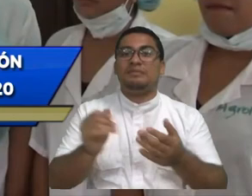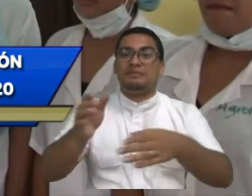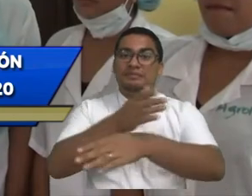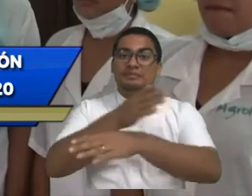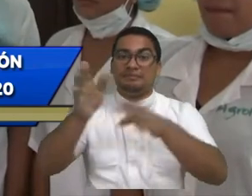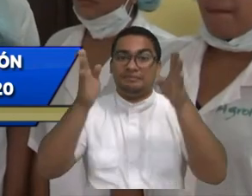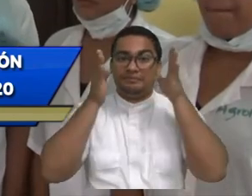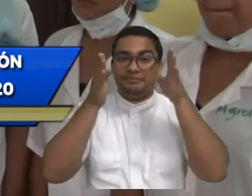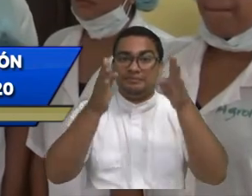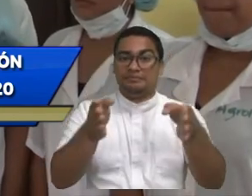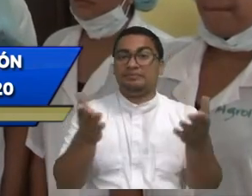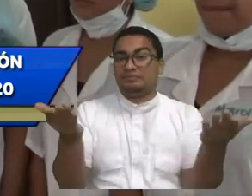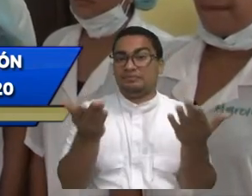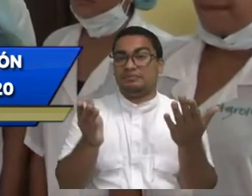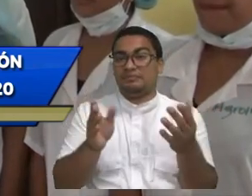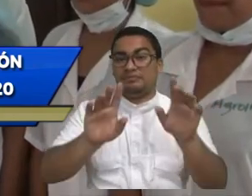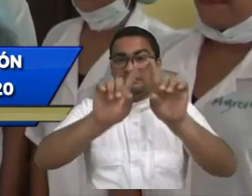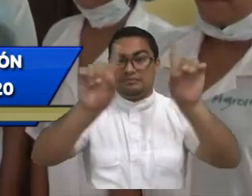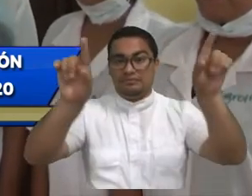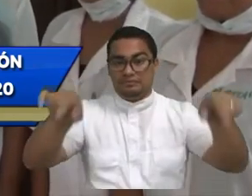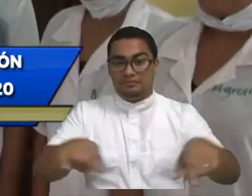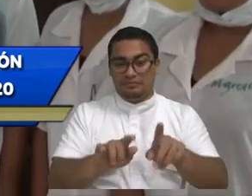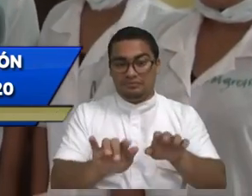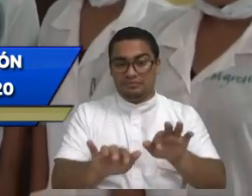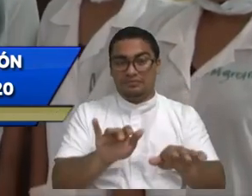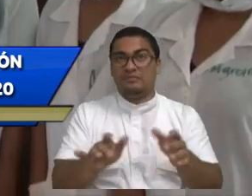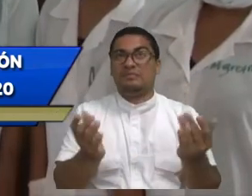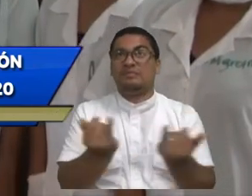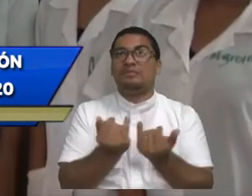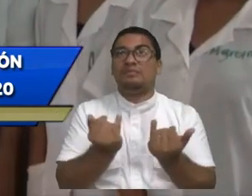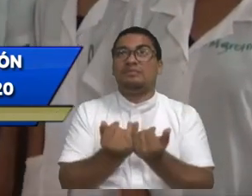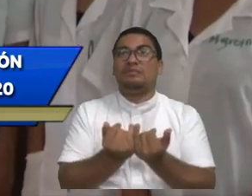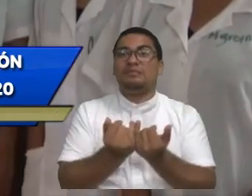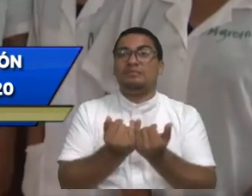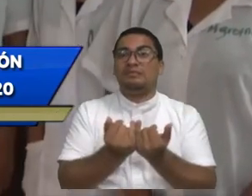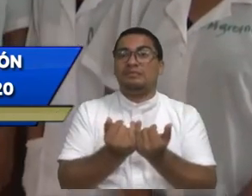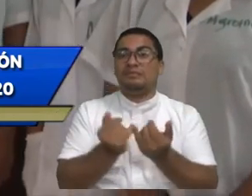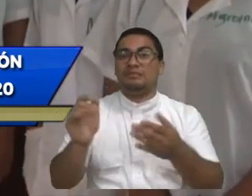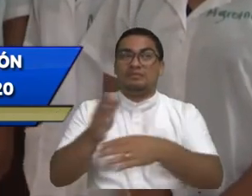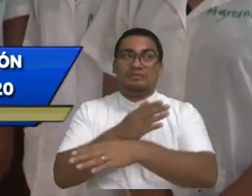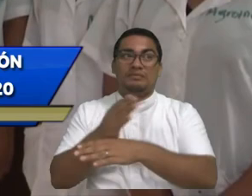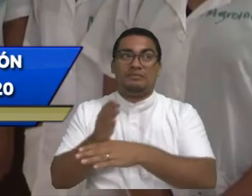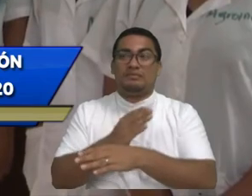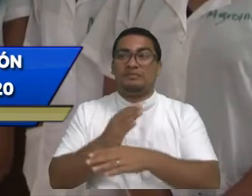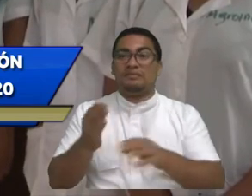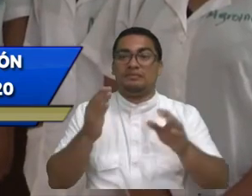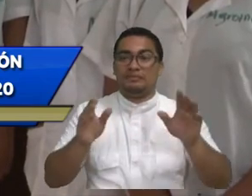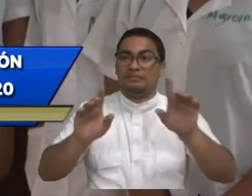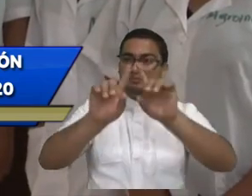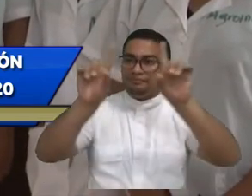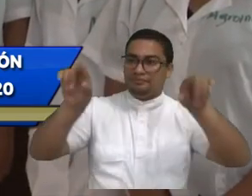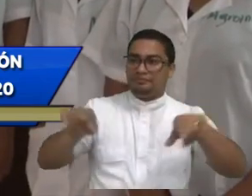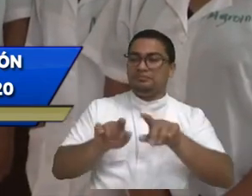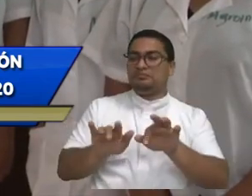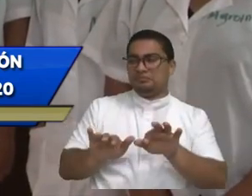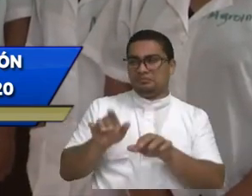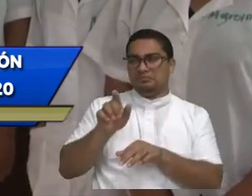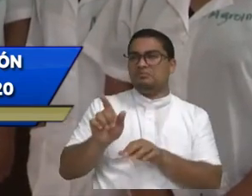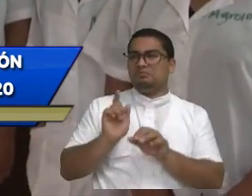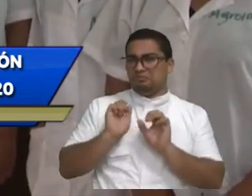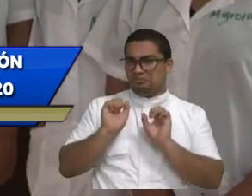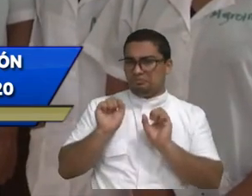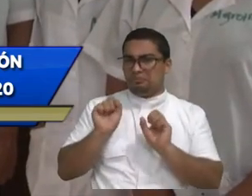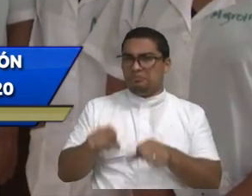las redes a través de la página web ahora tenemos lo que son los servicios en línea estamos en un proceso de